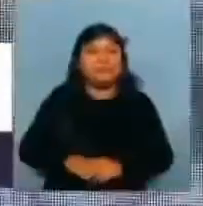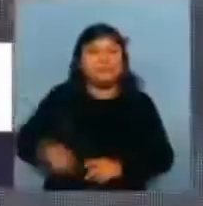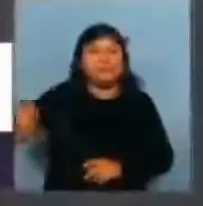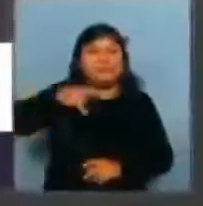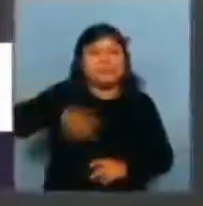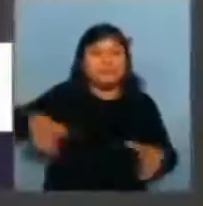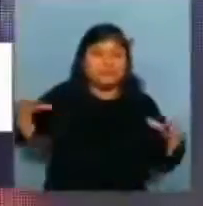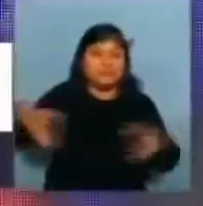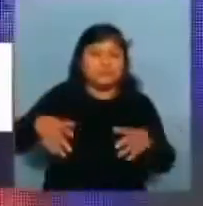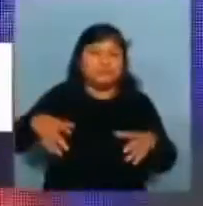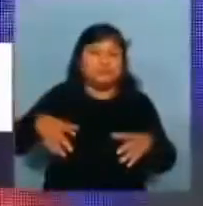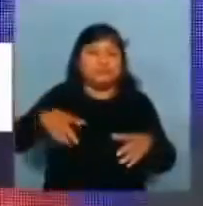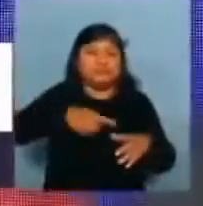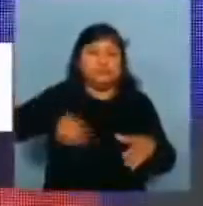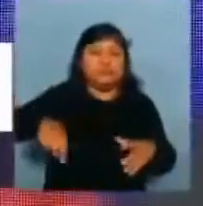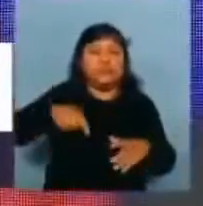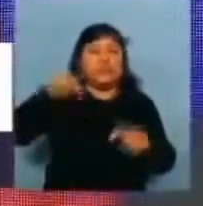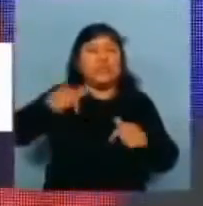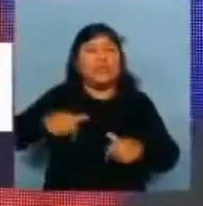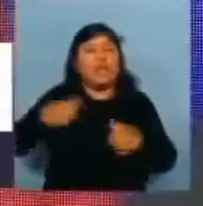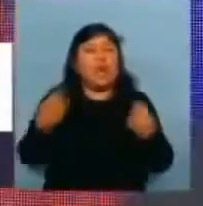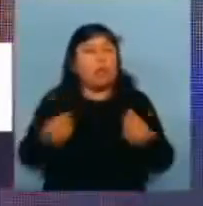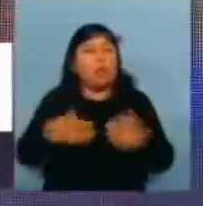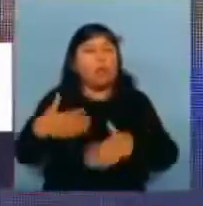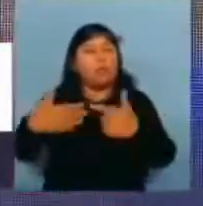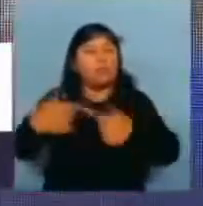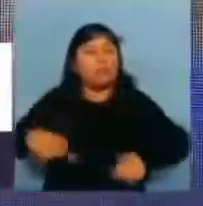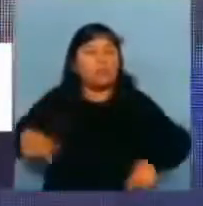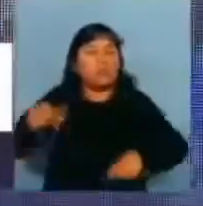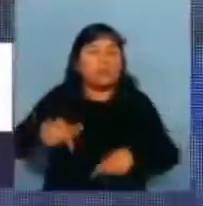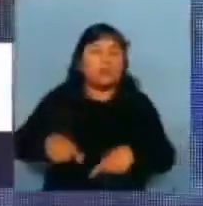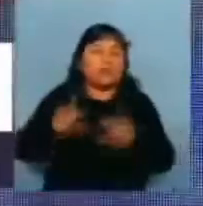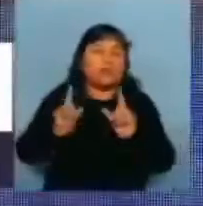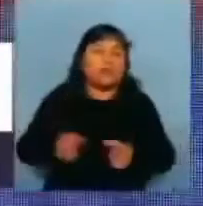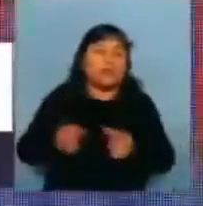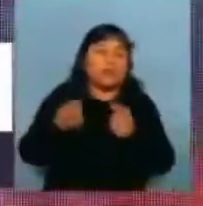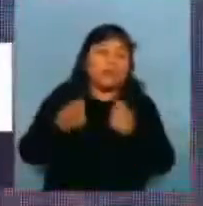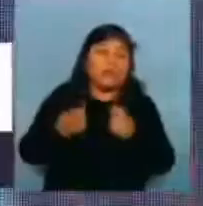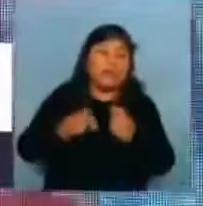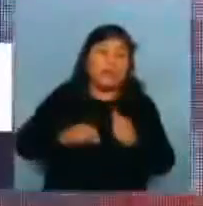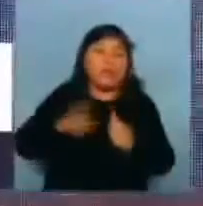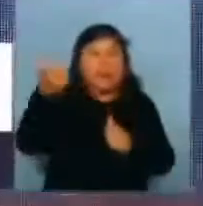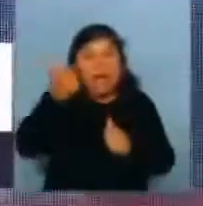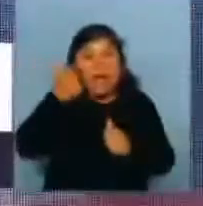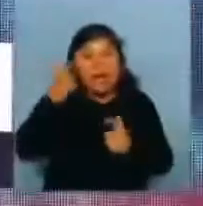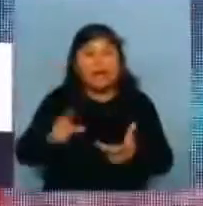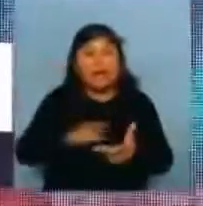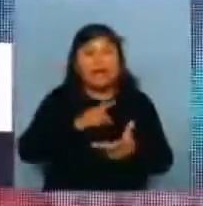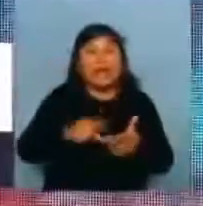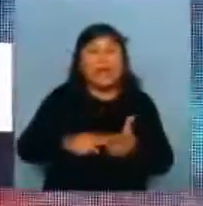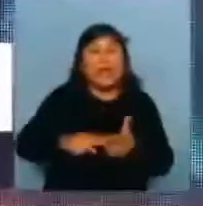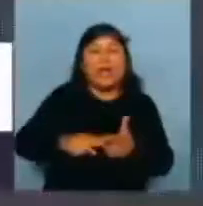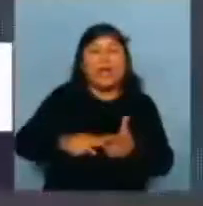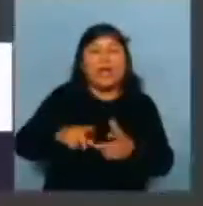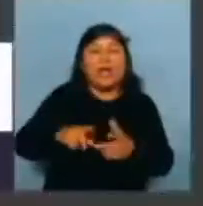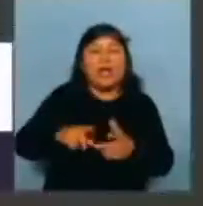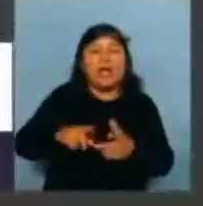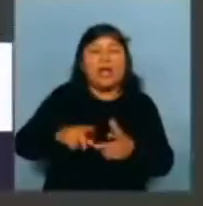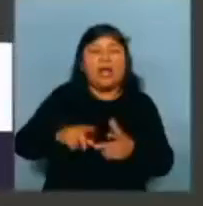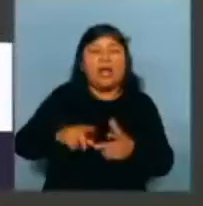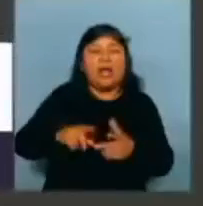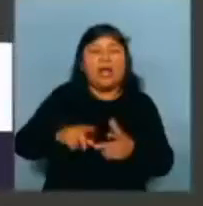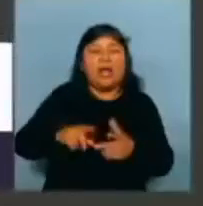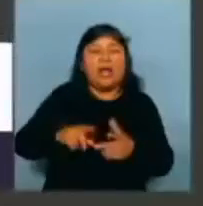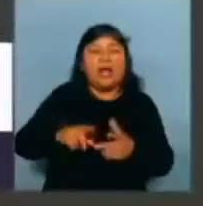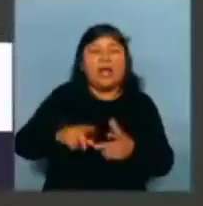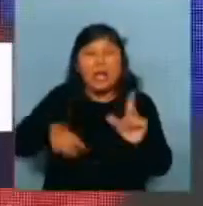solamente a nivel acá local, sino se necesita también salir, tener competencia interprovinciales,